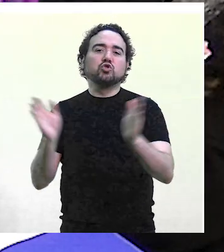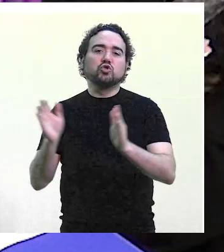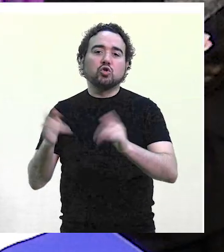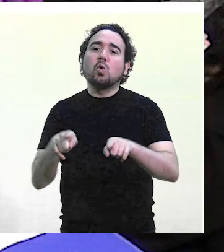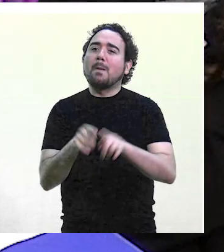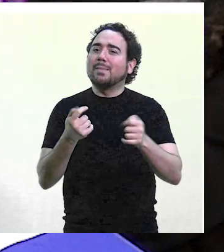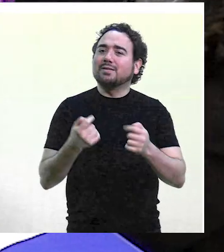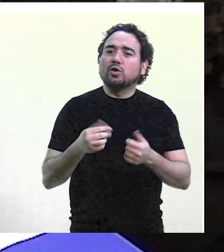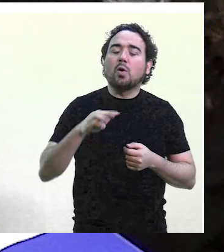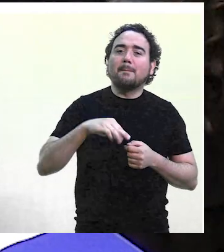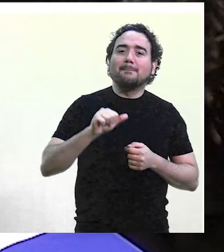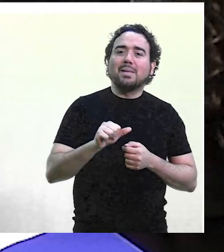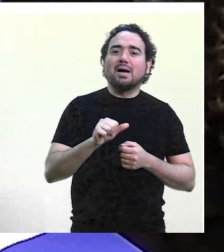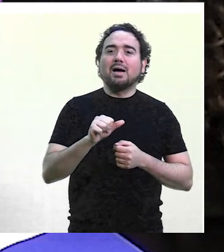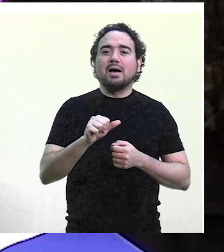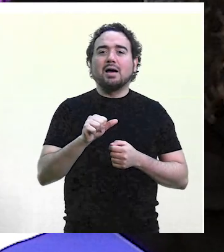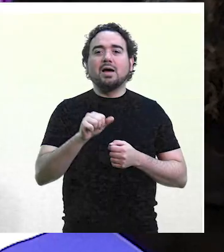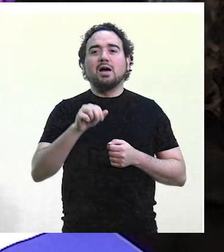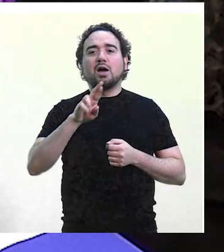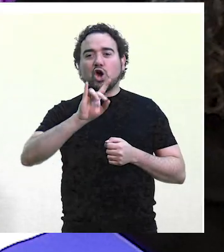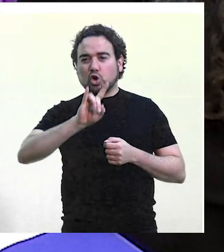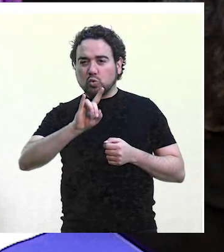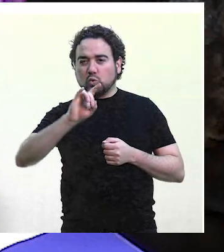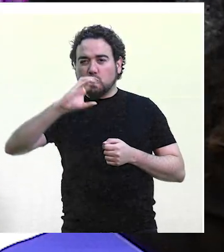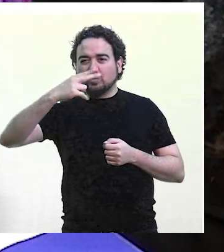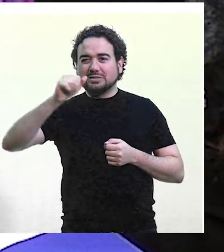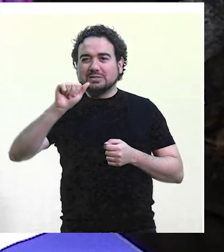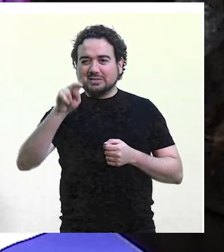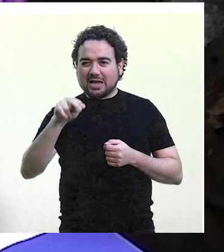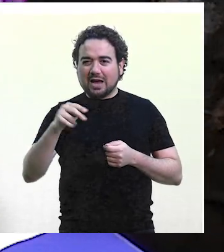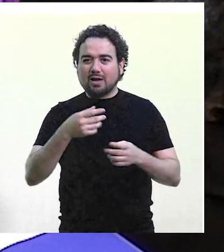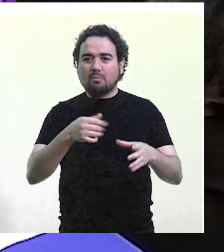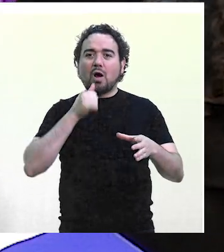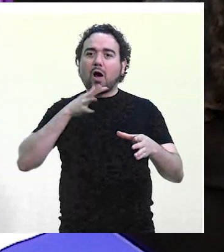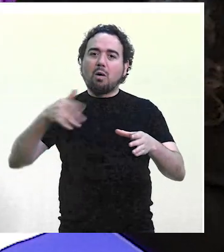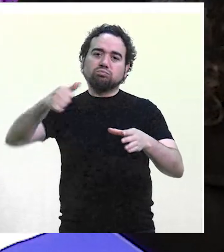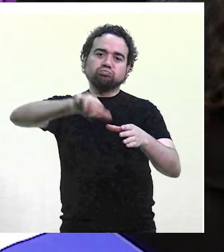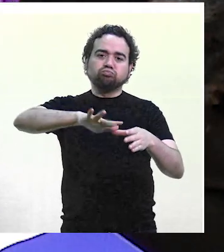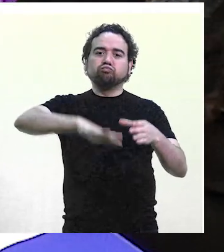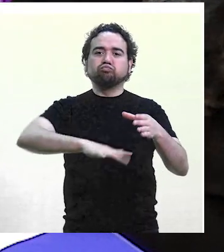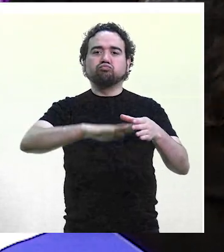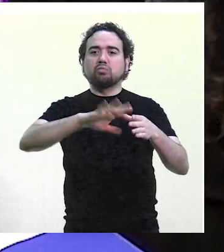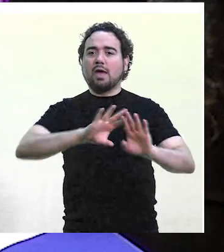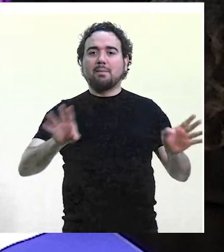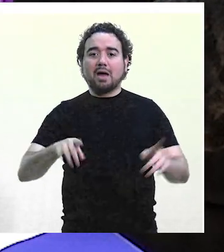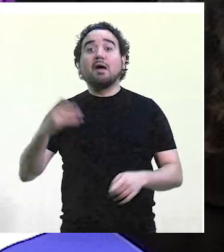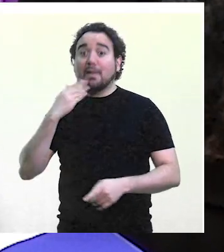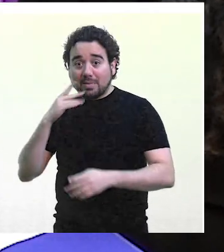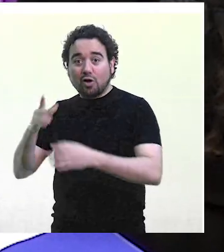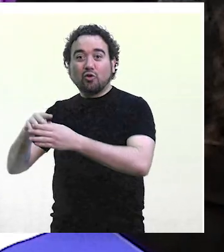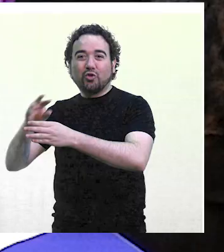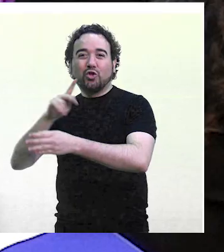supermercado chiquitito, que igual que el Maruchan, Sí. tienen su versión de tteokbokki instantáneo. Para probar un sabor distinto. Sí, sí, lo